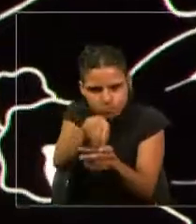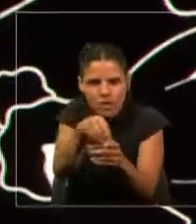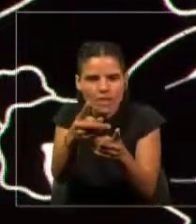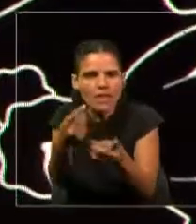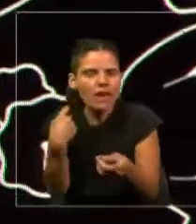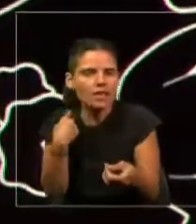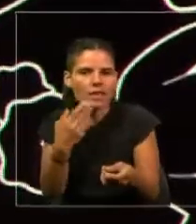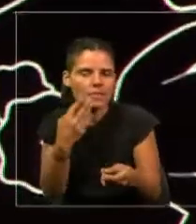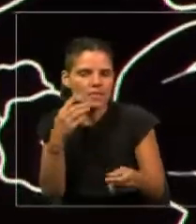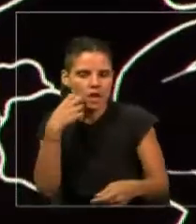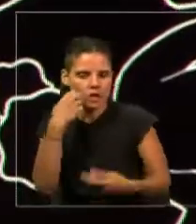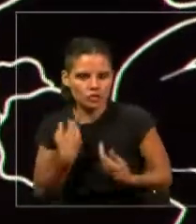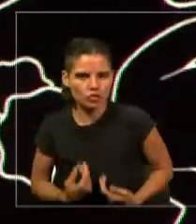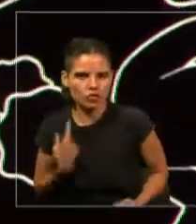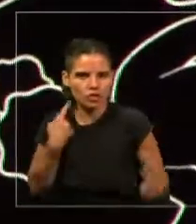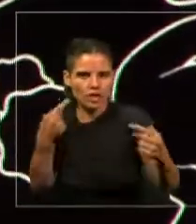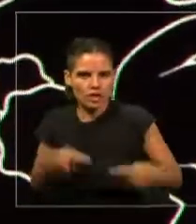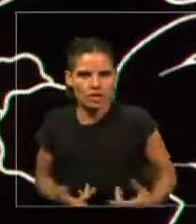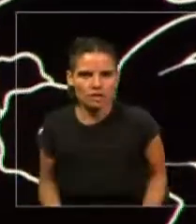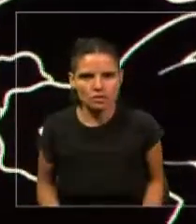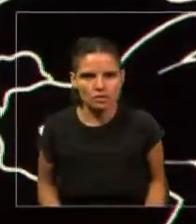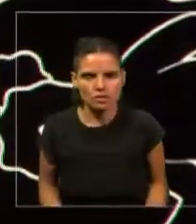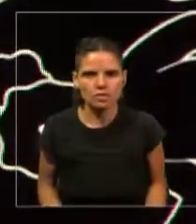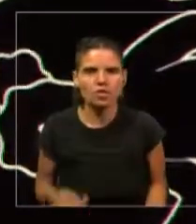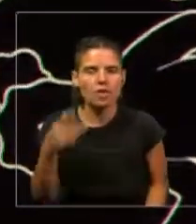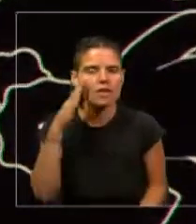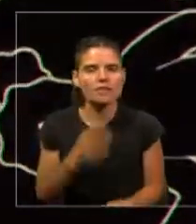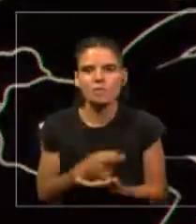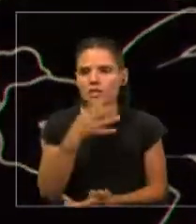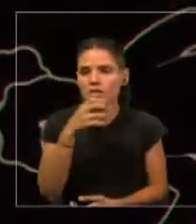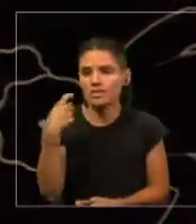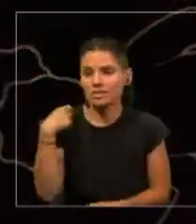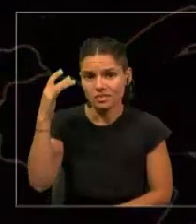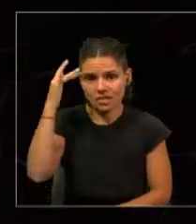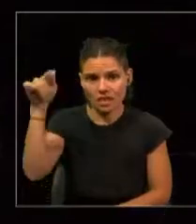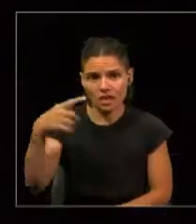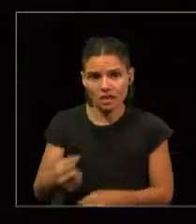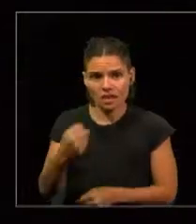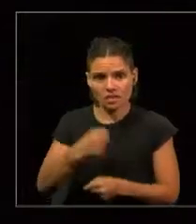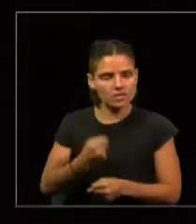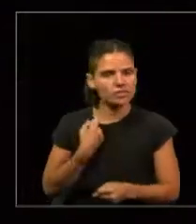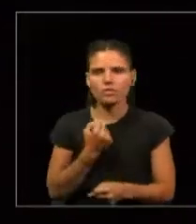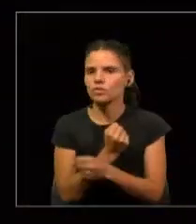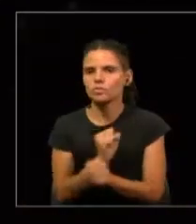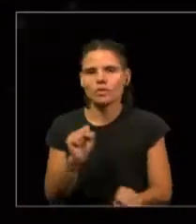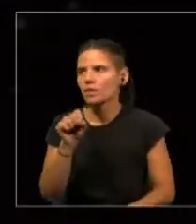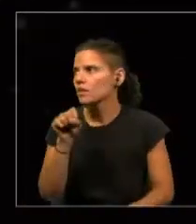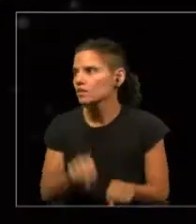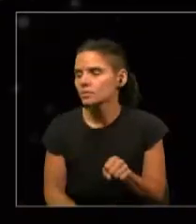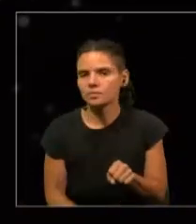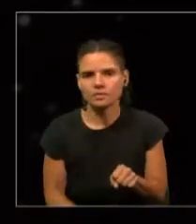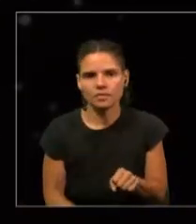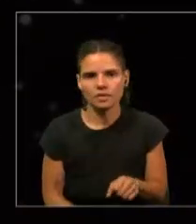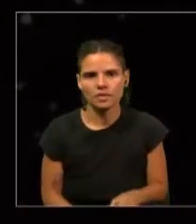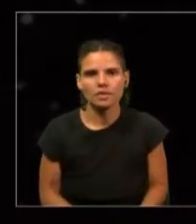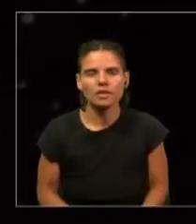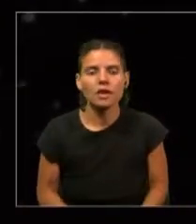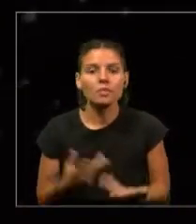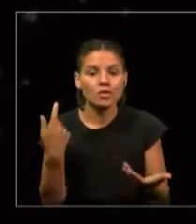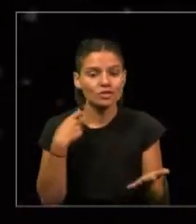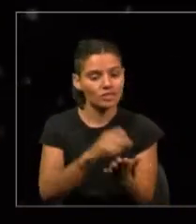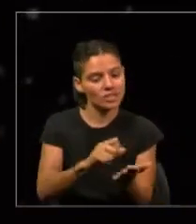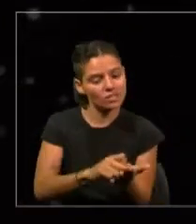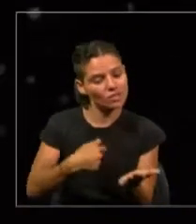creo que debemos decir que esto es inaceptable. Por eso, mi libro sobre